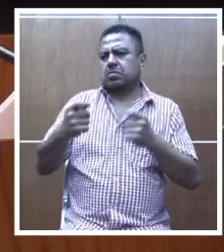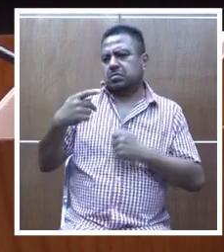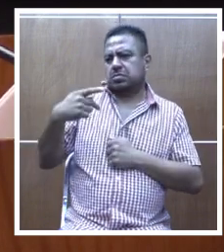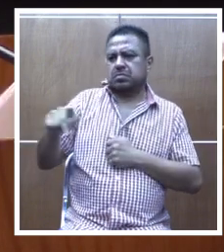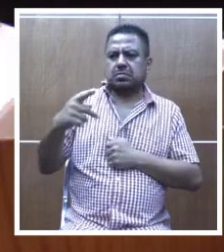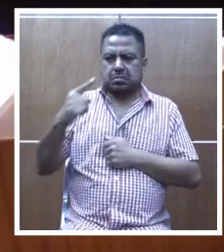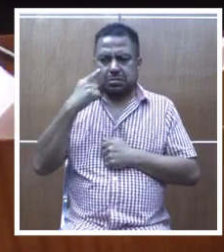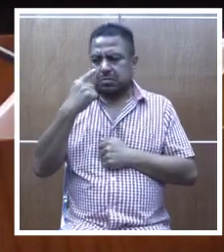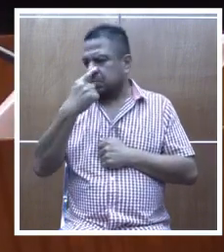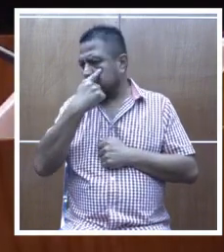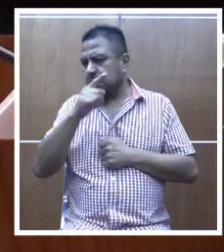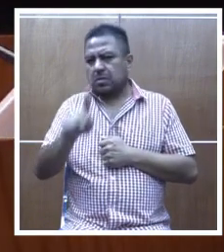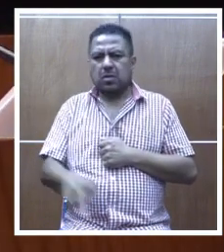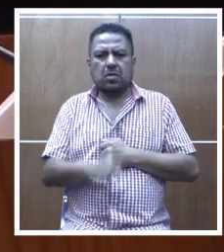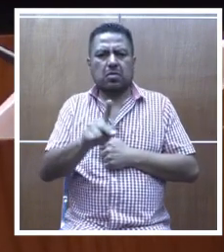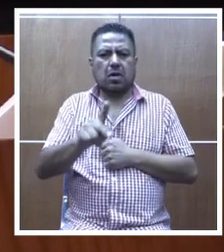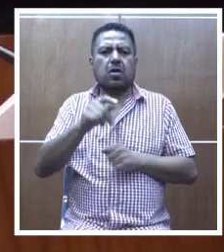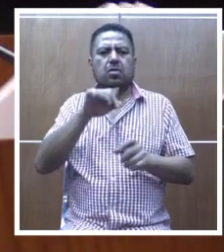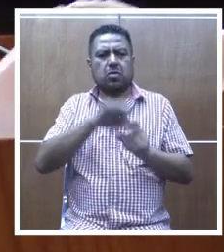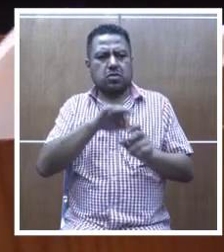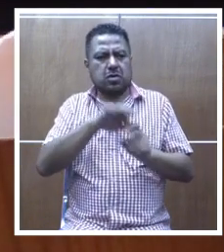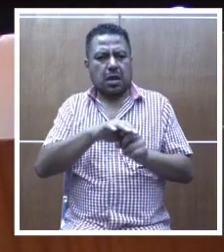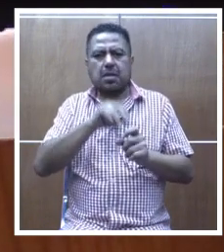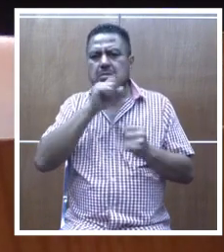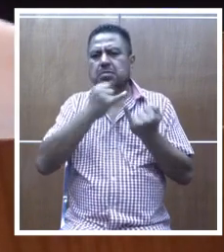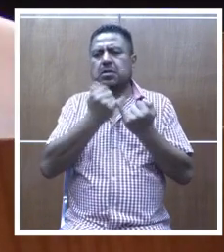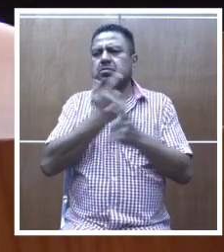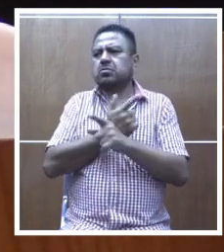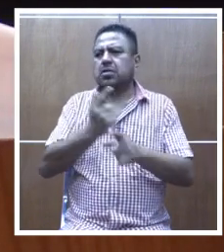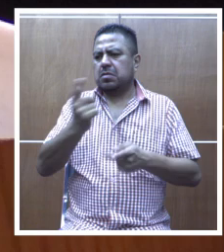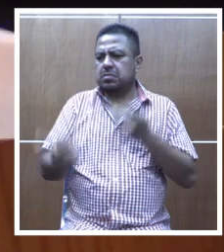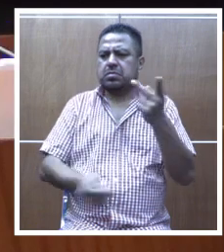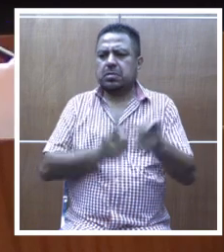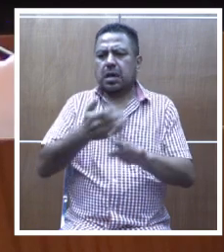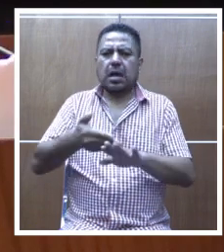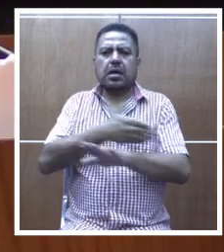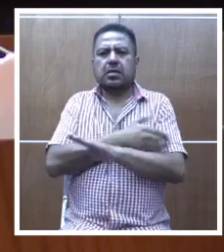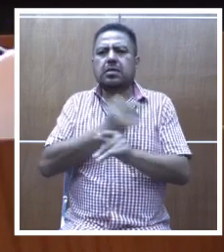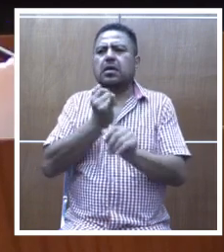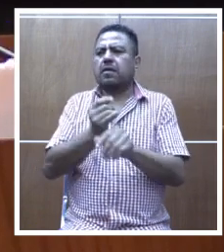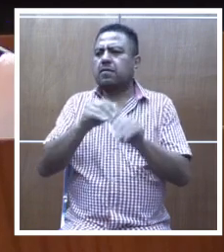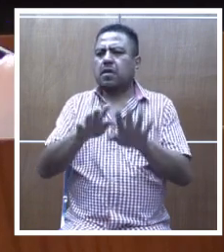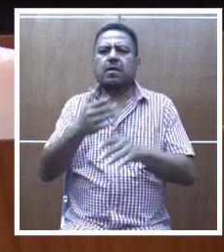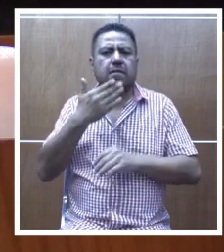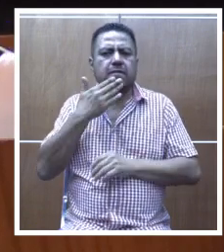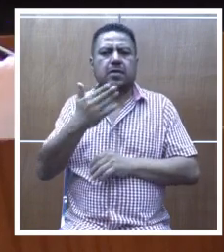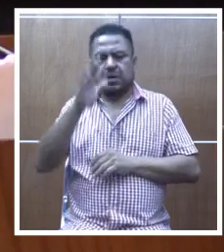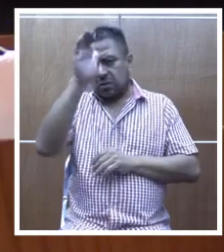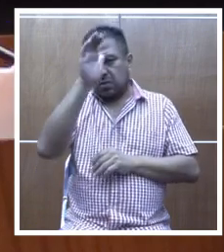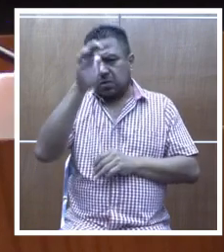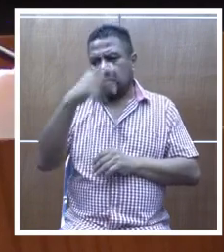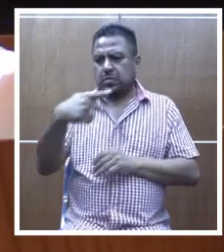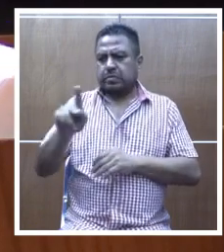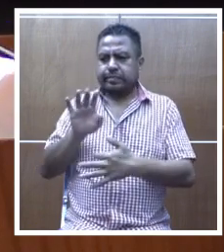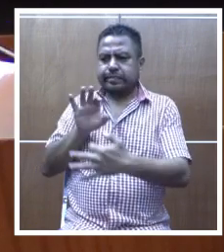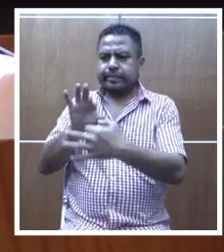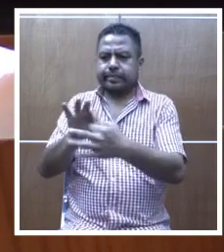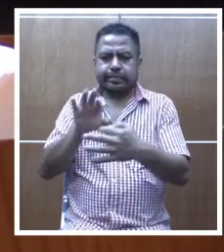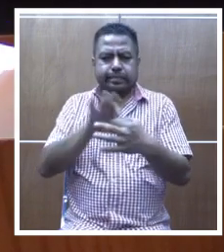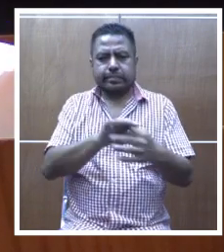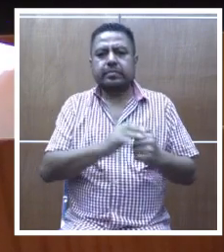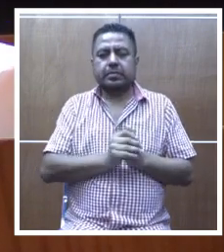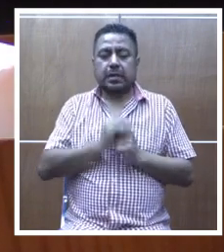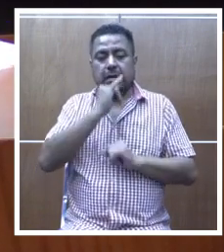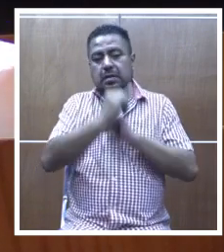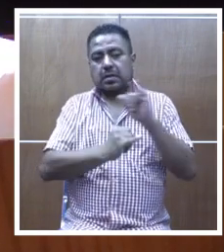jurisdicción indígena, el votar y ser votados y la consulta libre, previa, informada, de buena fe y culturalmente adecuada. A